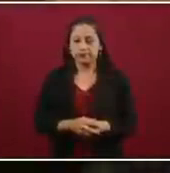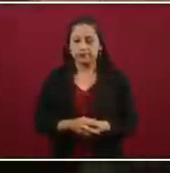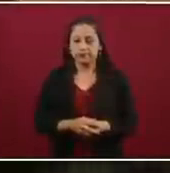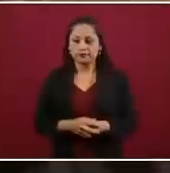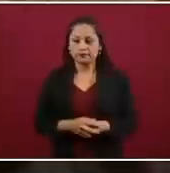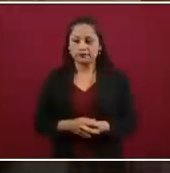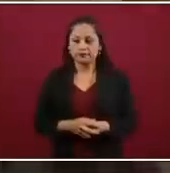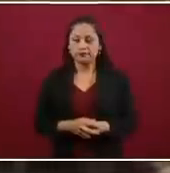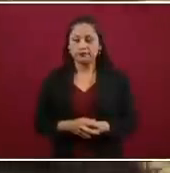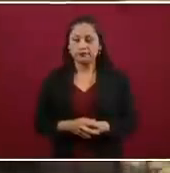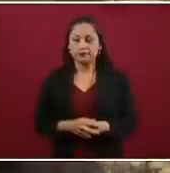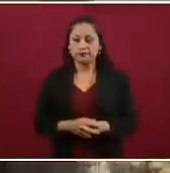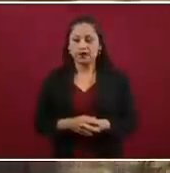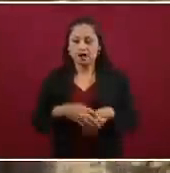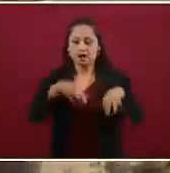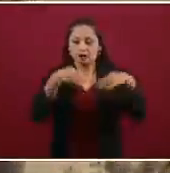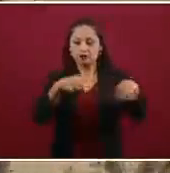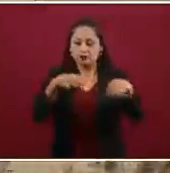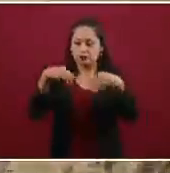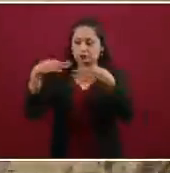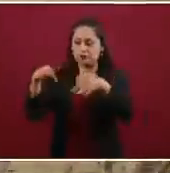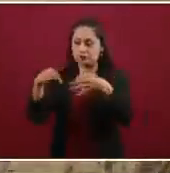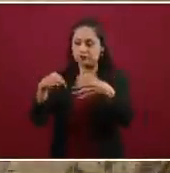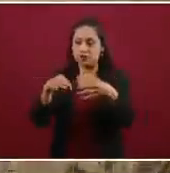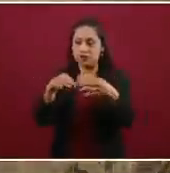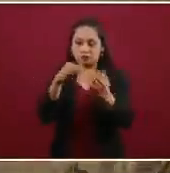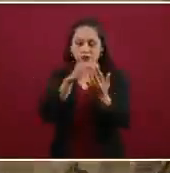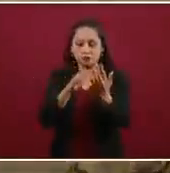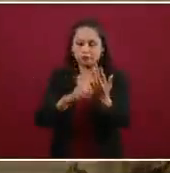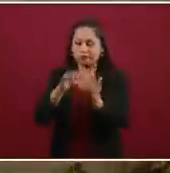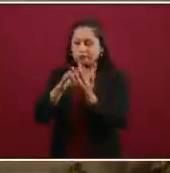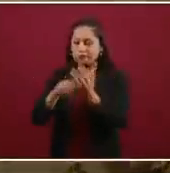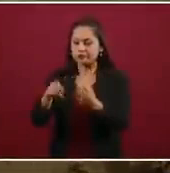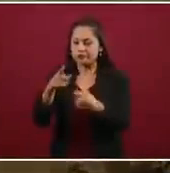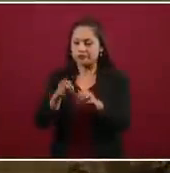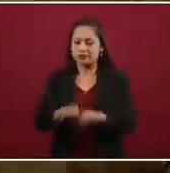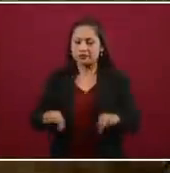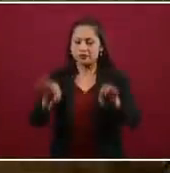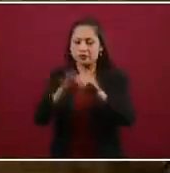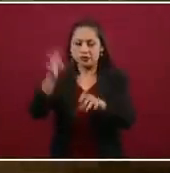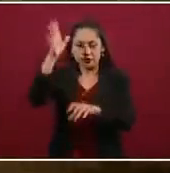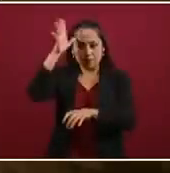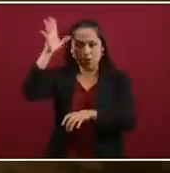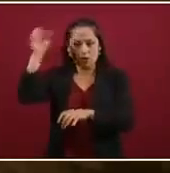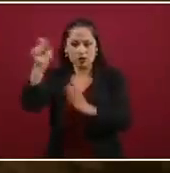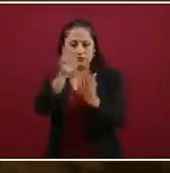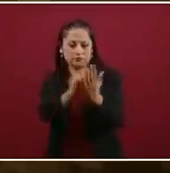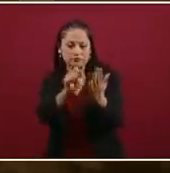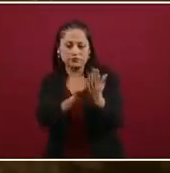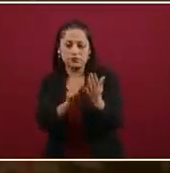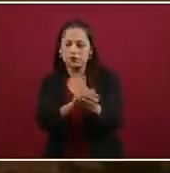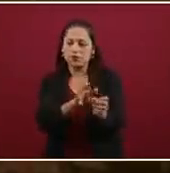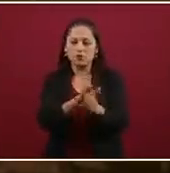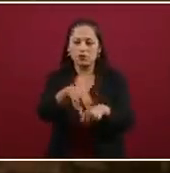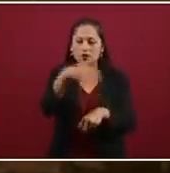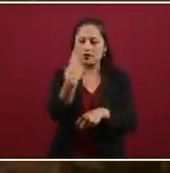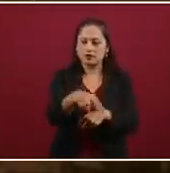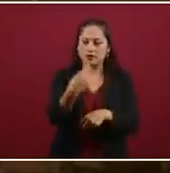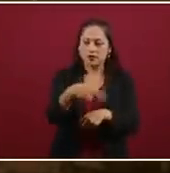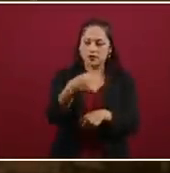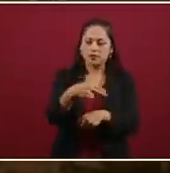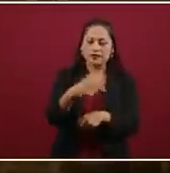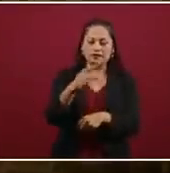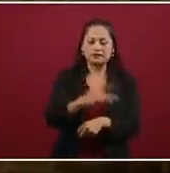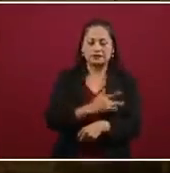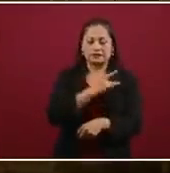Los dos principales documentos políticos desarrollados por José María Morelos y Pavón fueron Sus Sentimientos de la Nación,